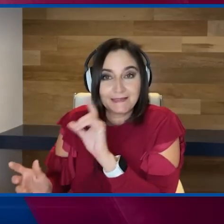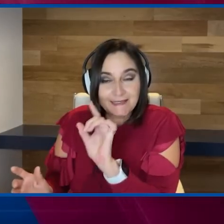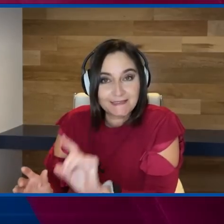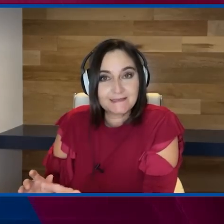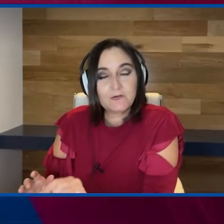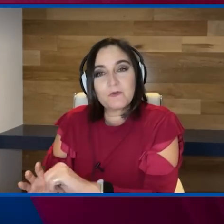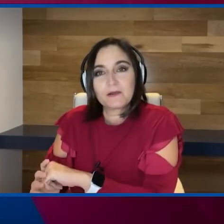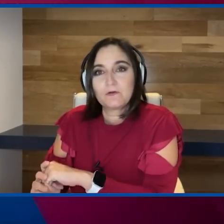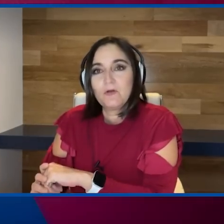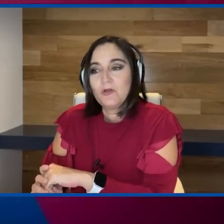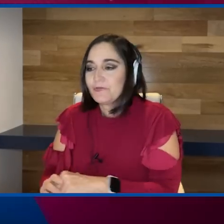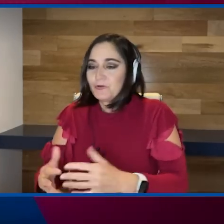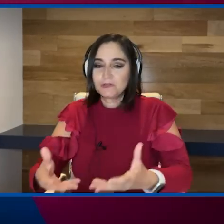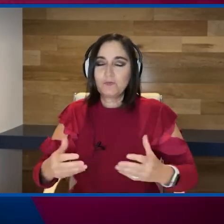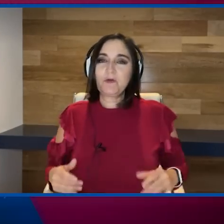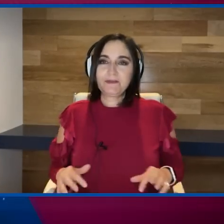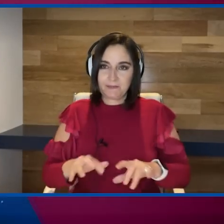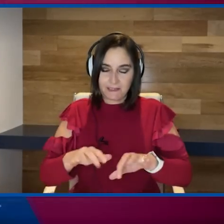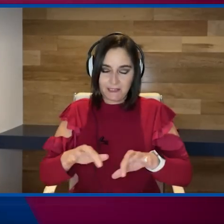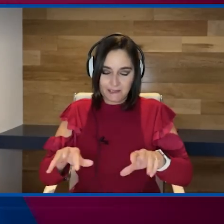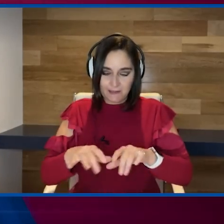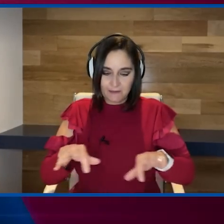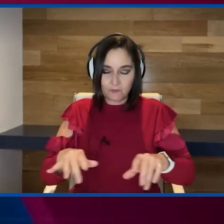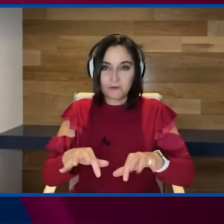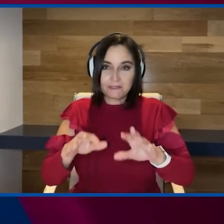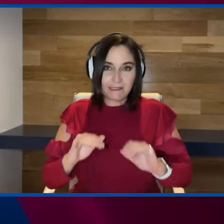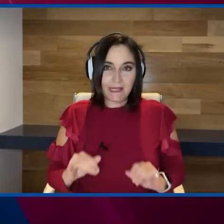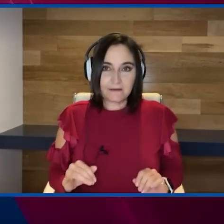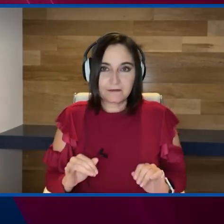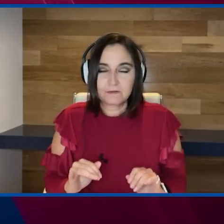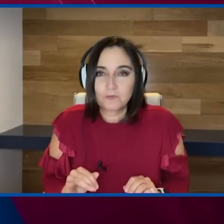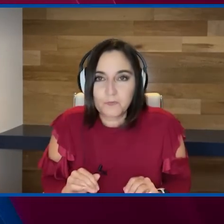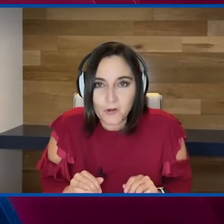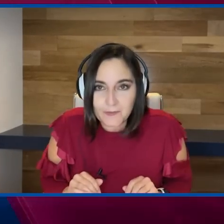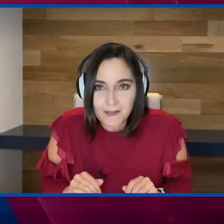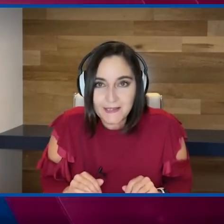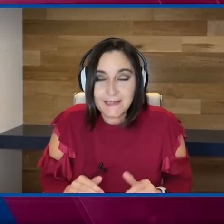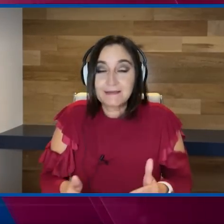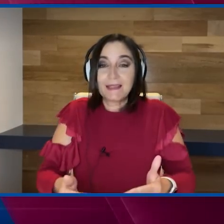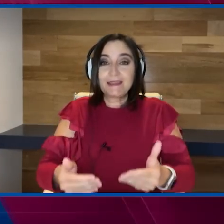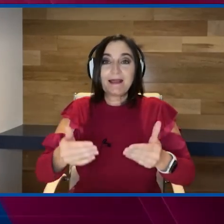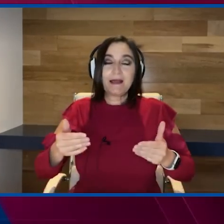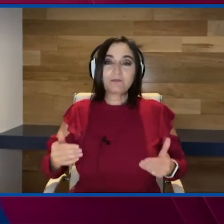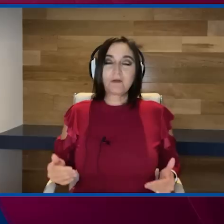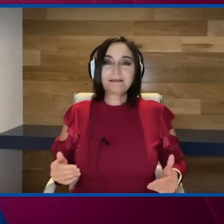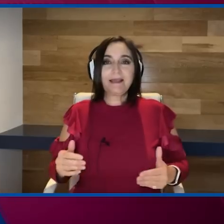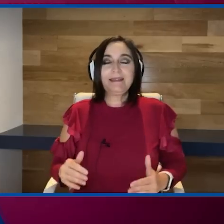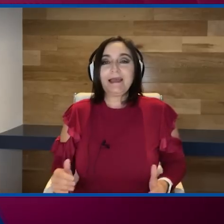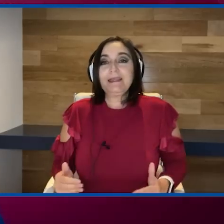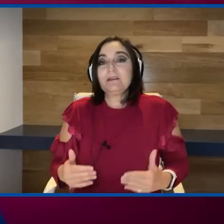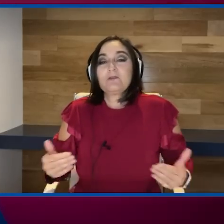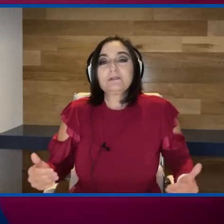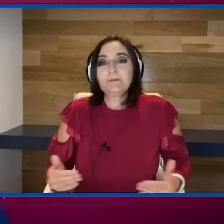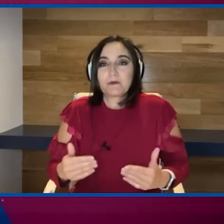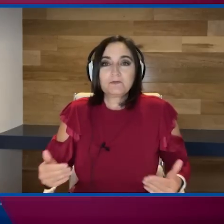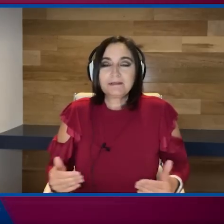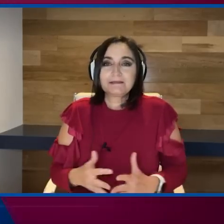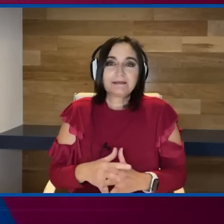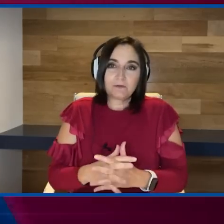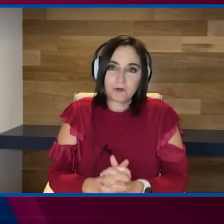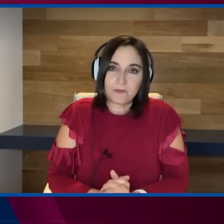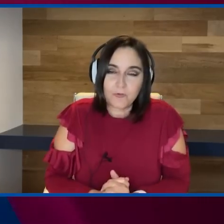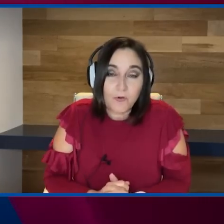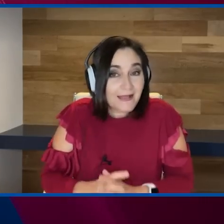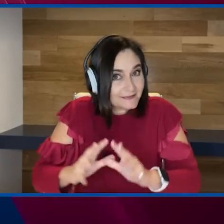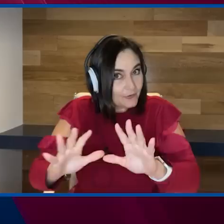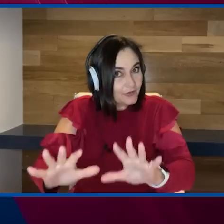web que esta sí es del gobierno donde tú puedes meterte, solicitar tu prueba y te llega a tu casa y ahí no te pregunten